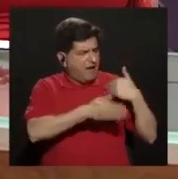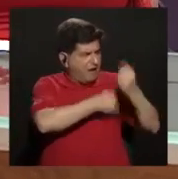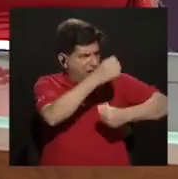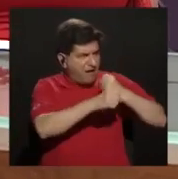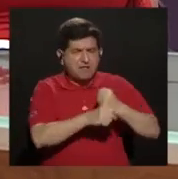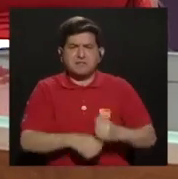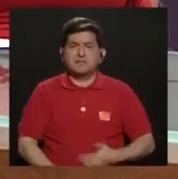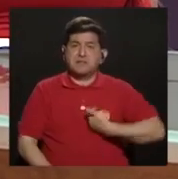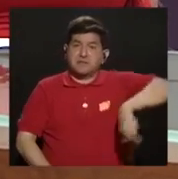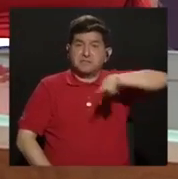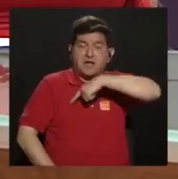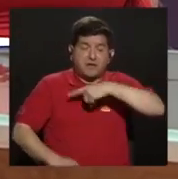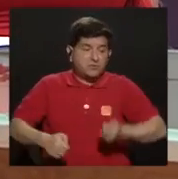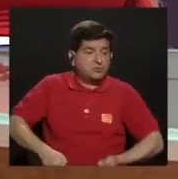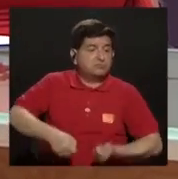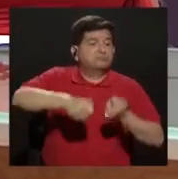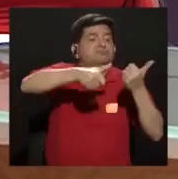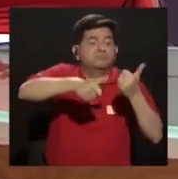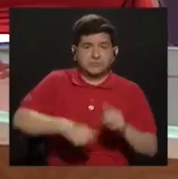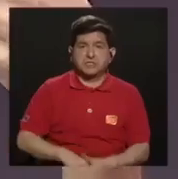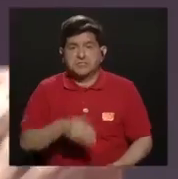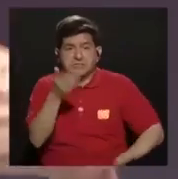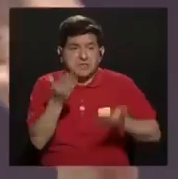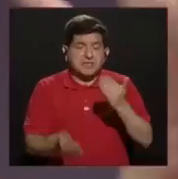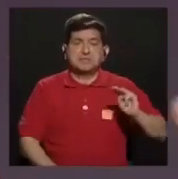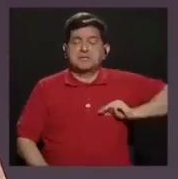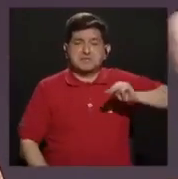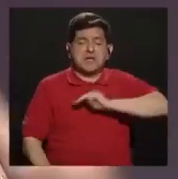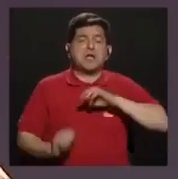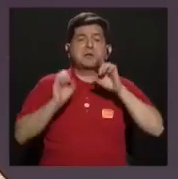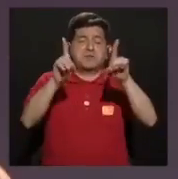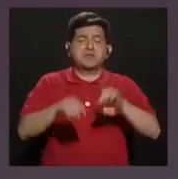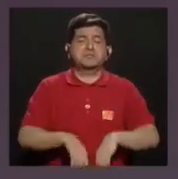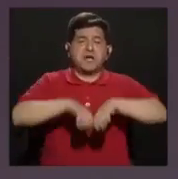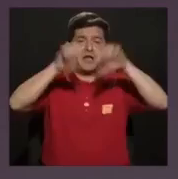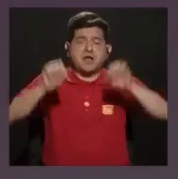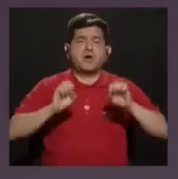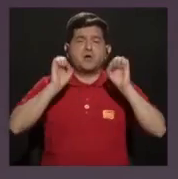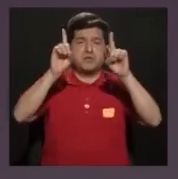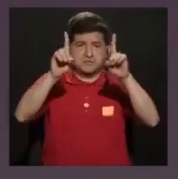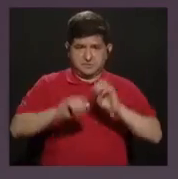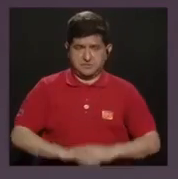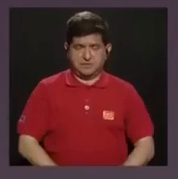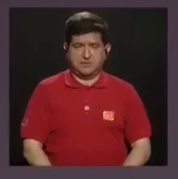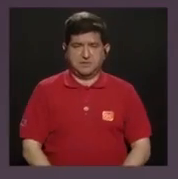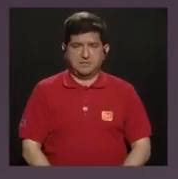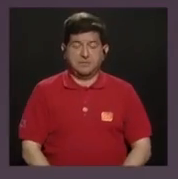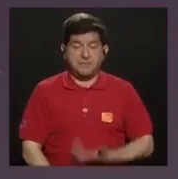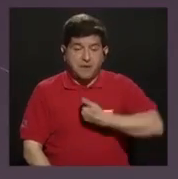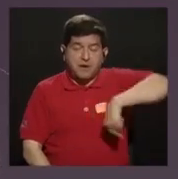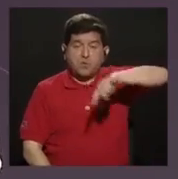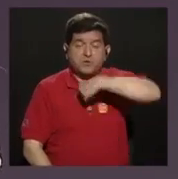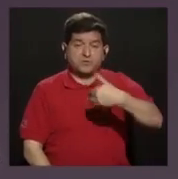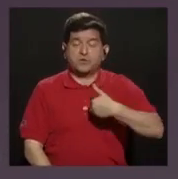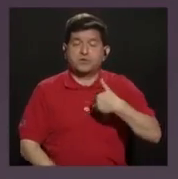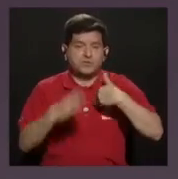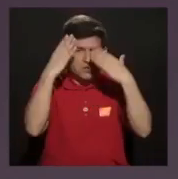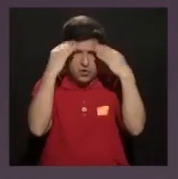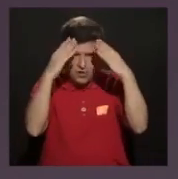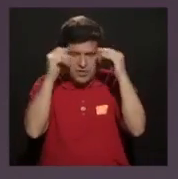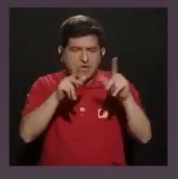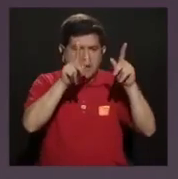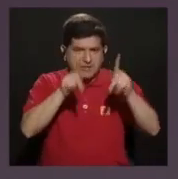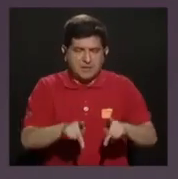fuimos expulsadas por el Ministerio de Educación, por el sistema educativo, exactamente, al no tener esta información